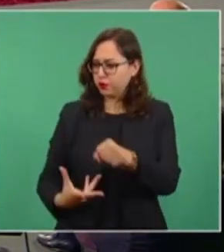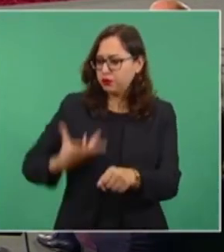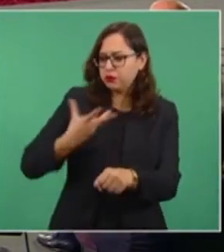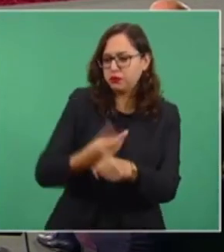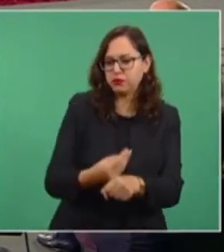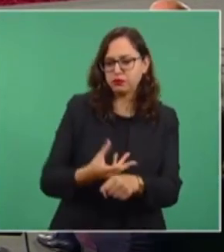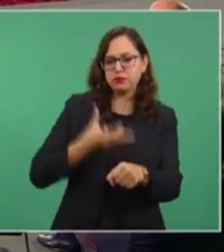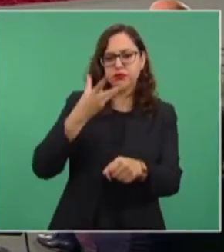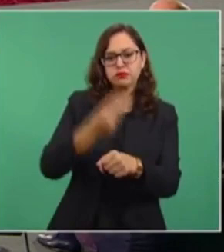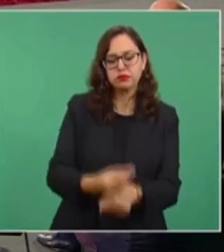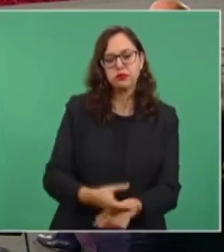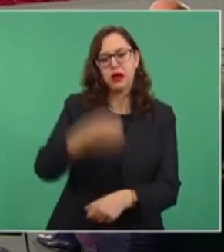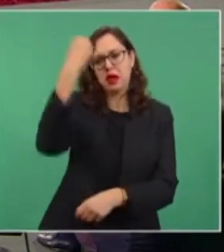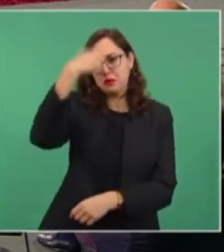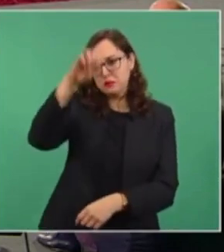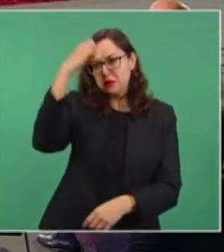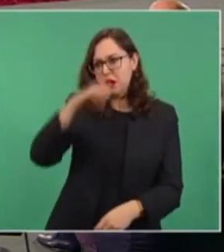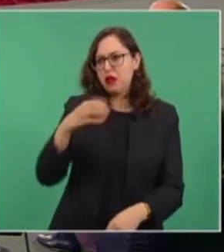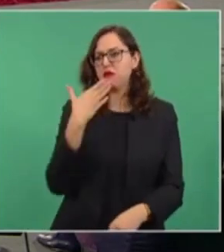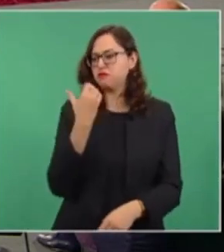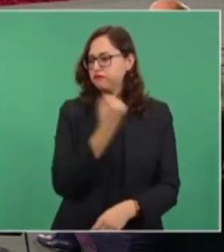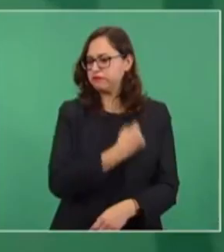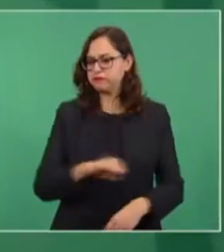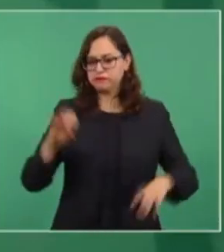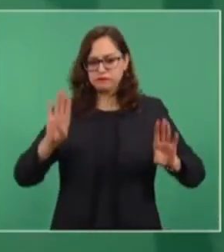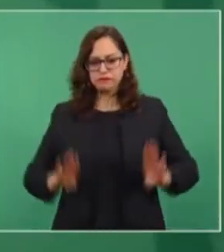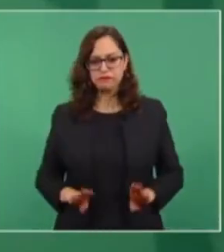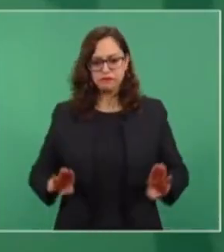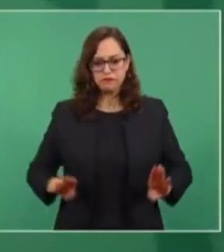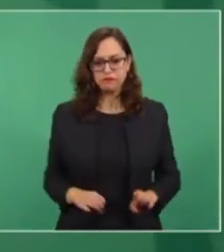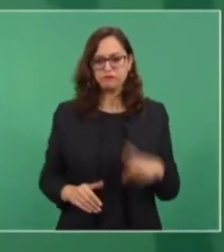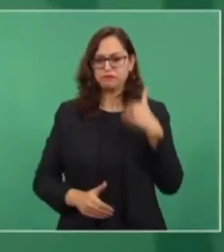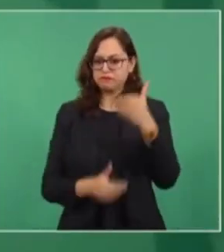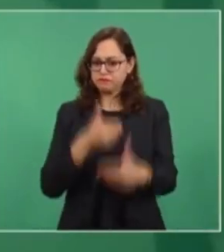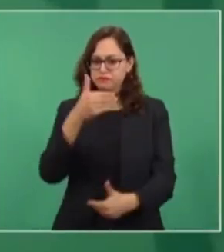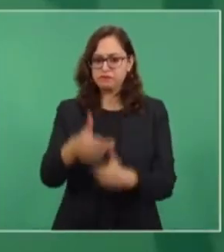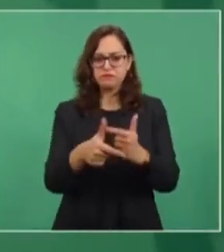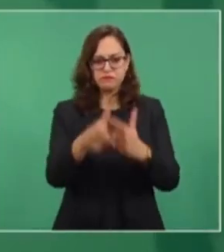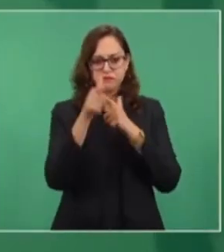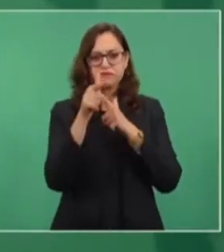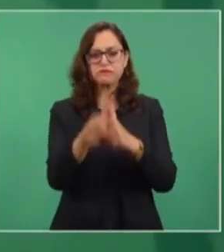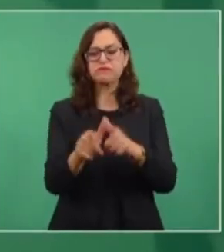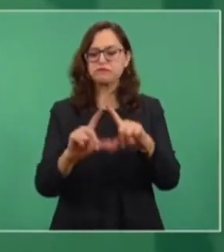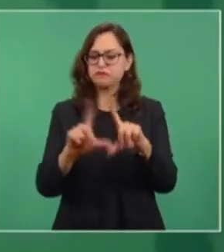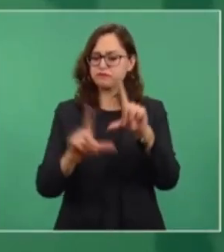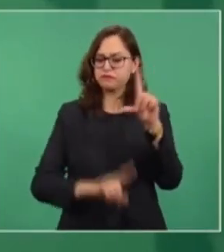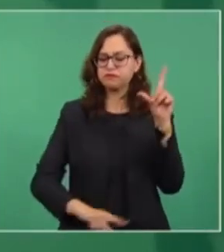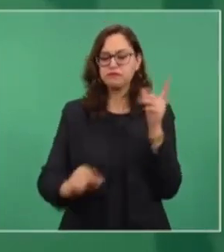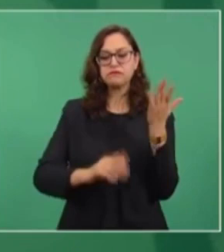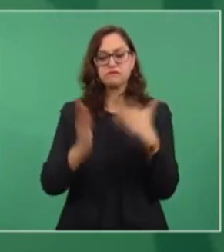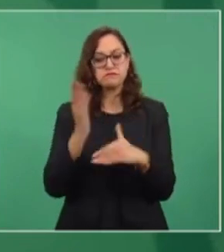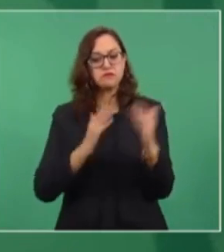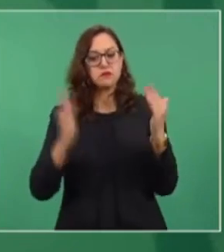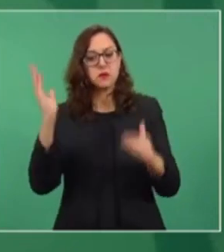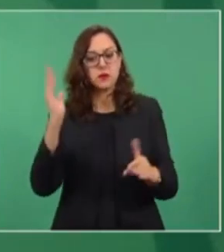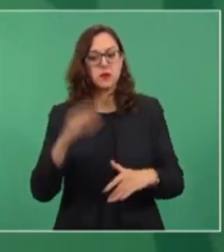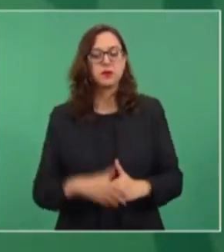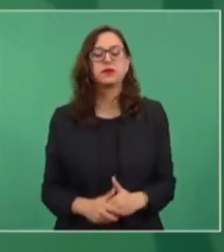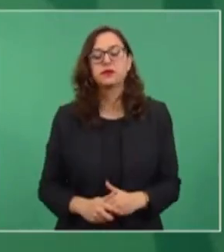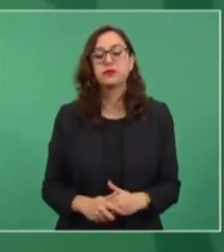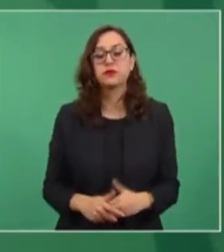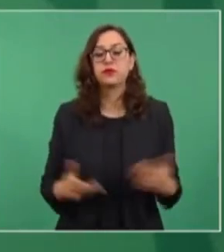experiencia y talento. Así hemos logrado construir y seguiremos construyendo México. Nuestro trabajo también ha logrado